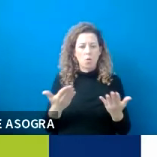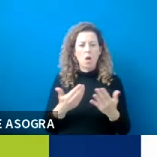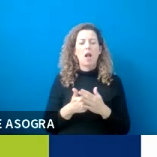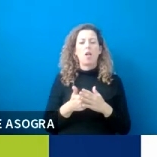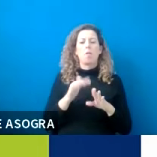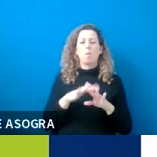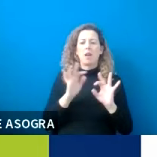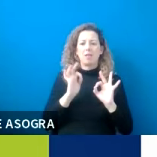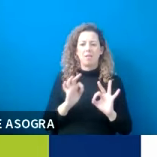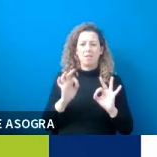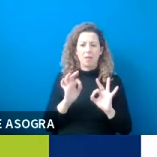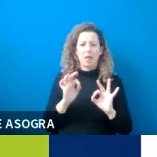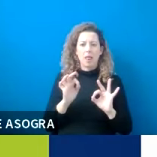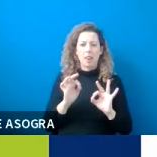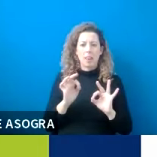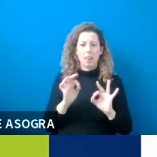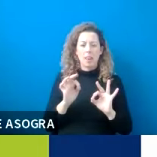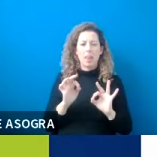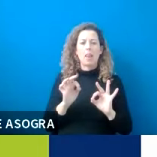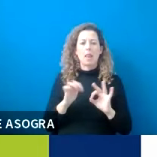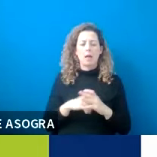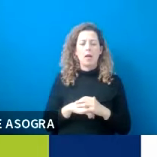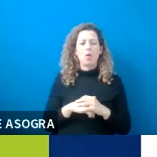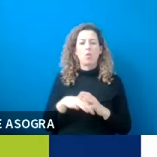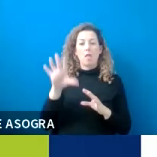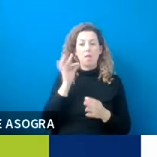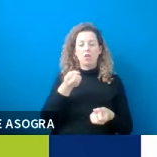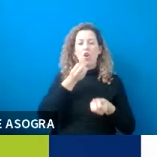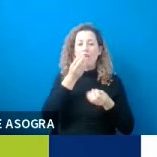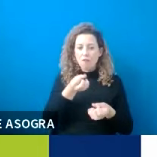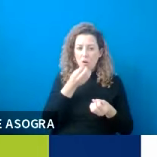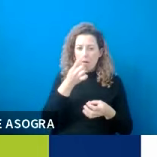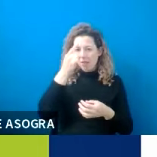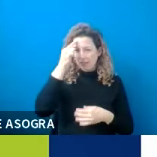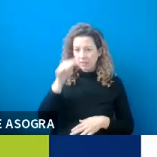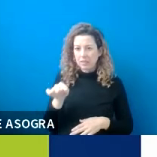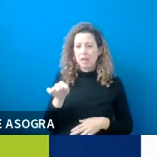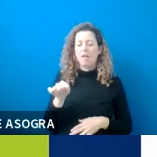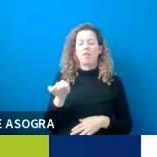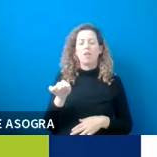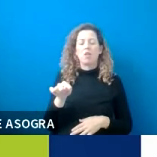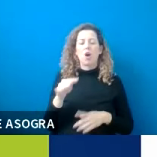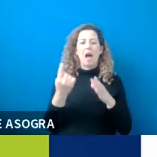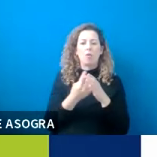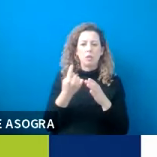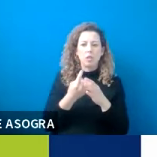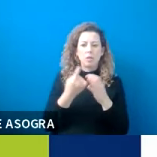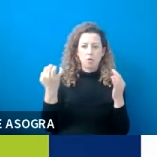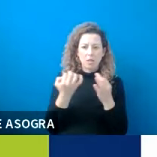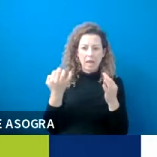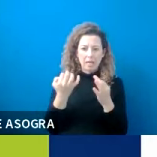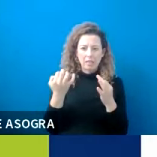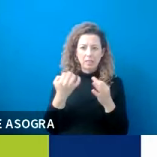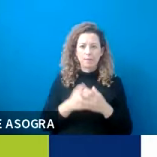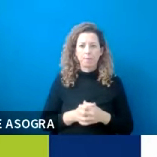concreta con una decisión informada, sabiendo sobre el autismo, sabiendo sobre el autismo en su niño o en su